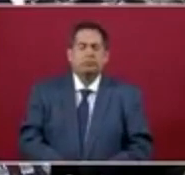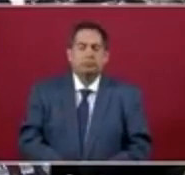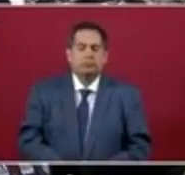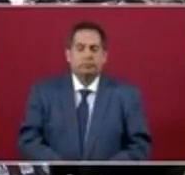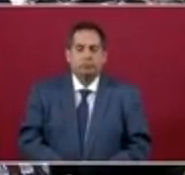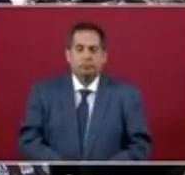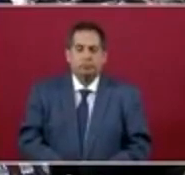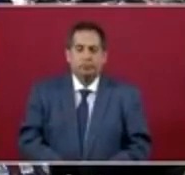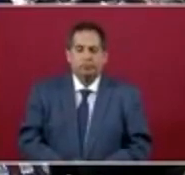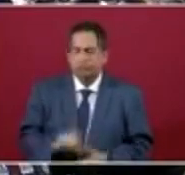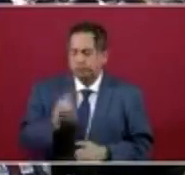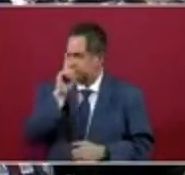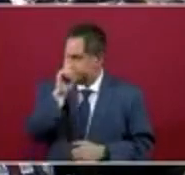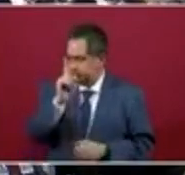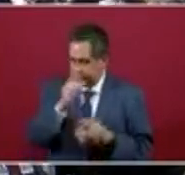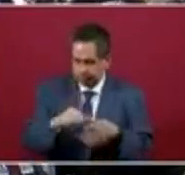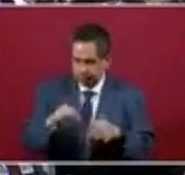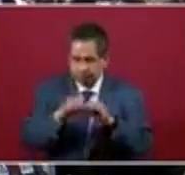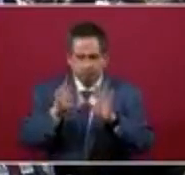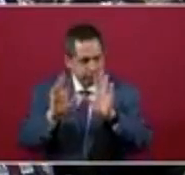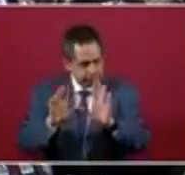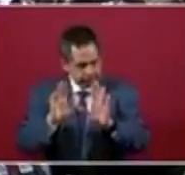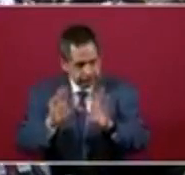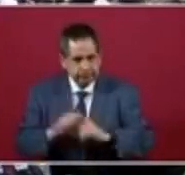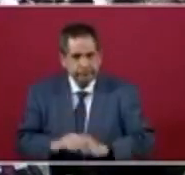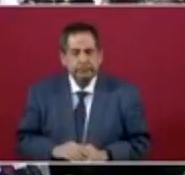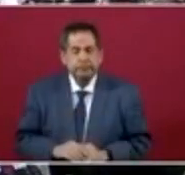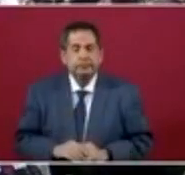Es muy importante esto. Miren,